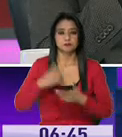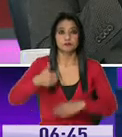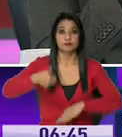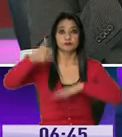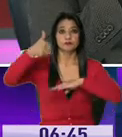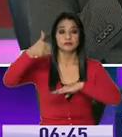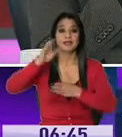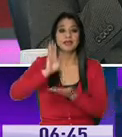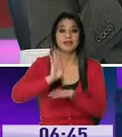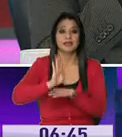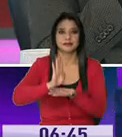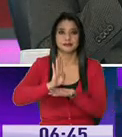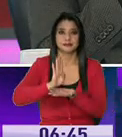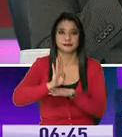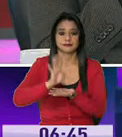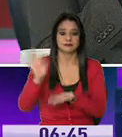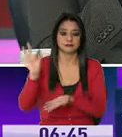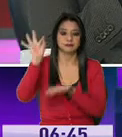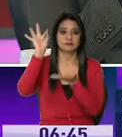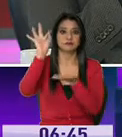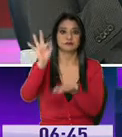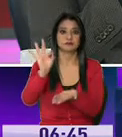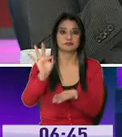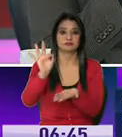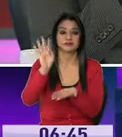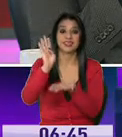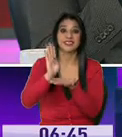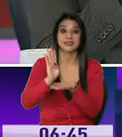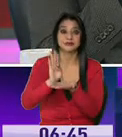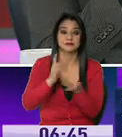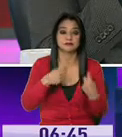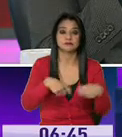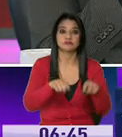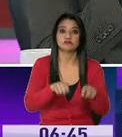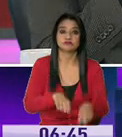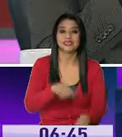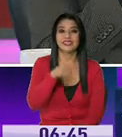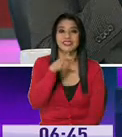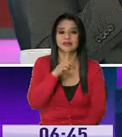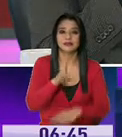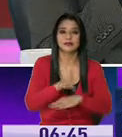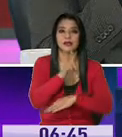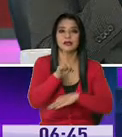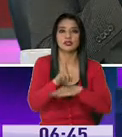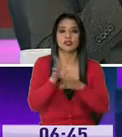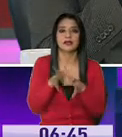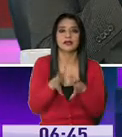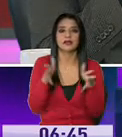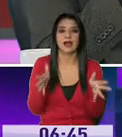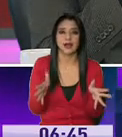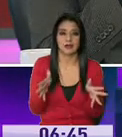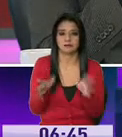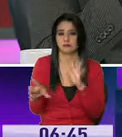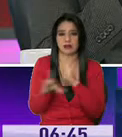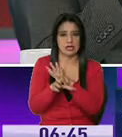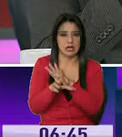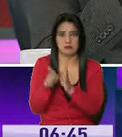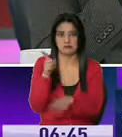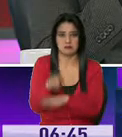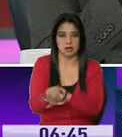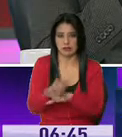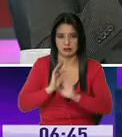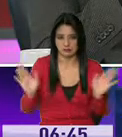actuamos inmediato. ¿Qué fue lo que sucedió? Implementamos una unidad de integridad y anticorrupción emergente para que se sitúe en el IES